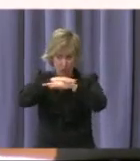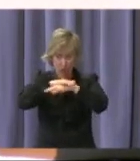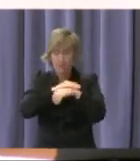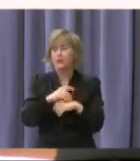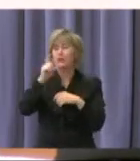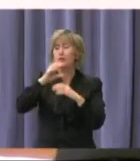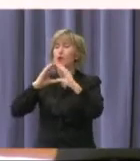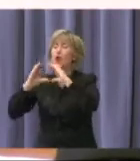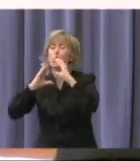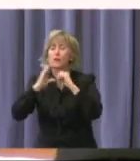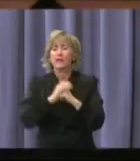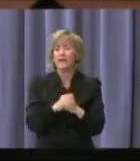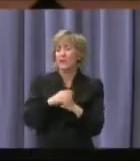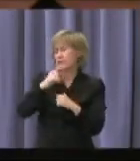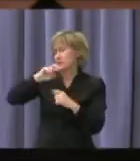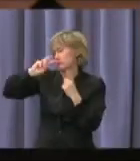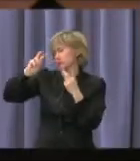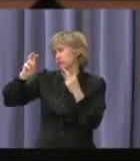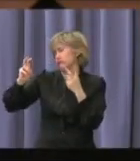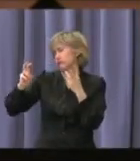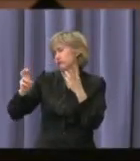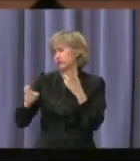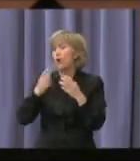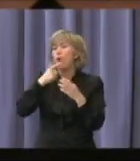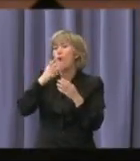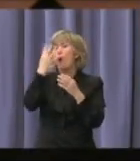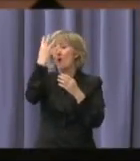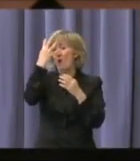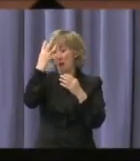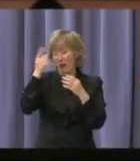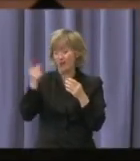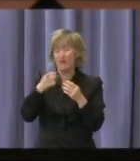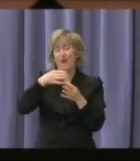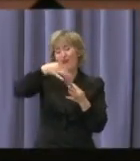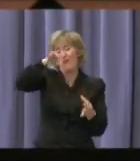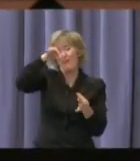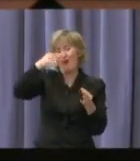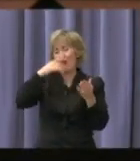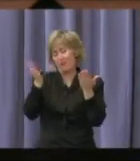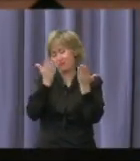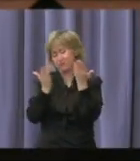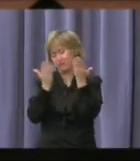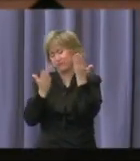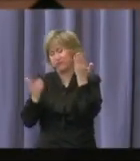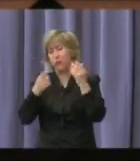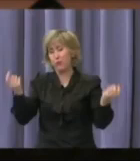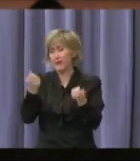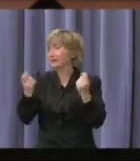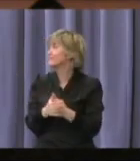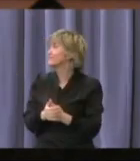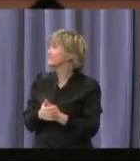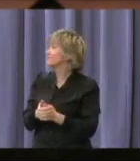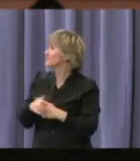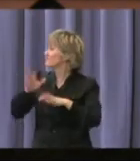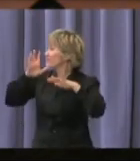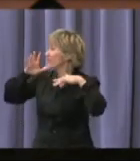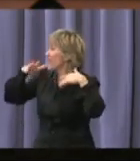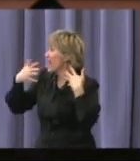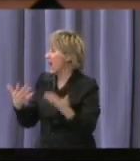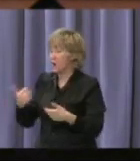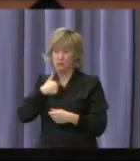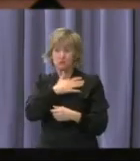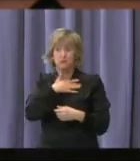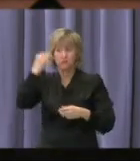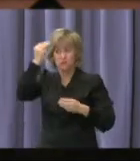y un larguísimo, etcétera, porque tengo 4 folios de publicaciones. Así que lo dejo y yo creo que lo mejor pues